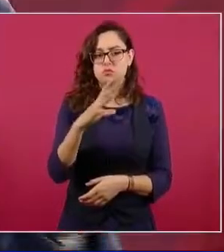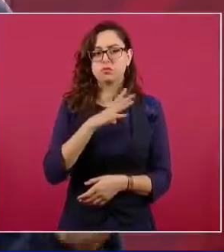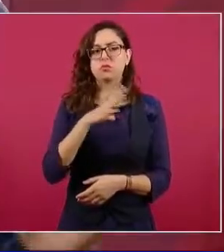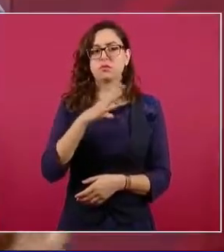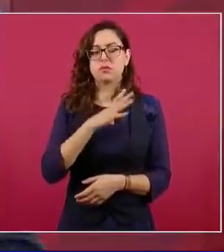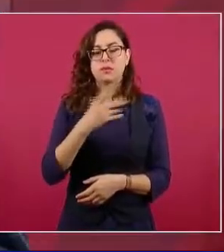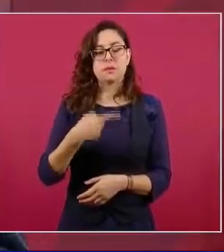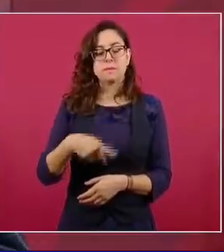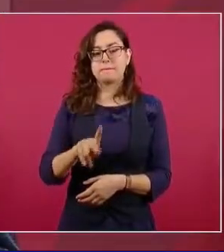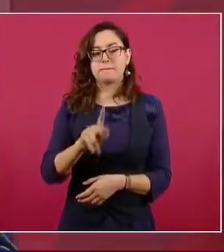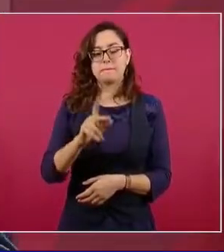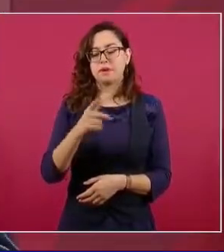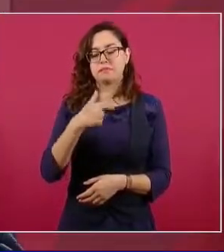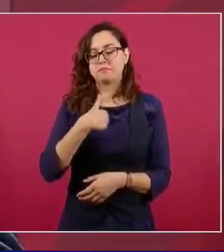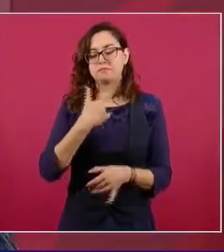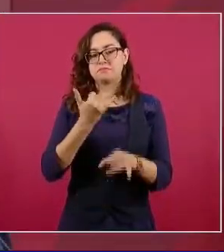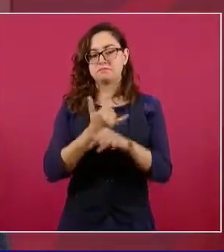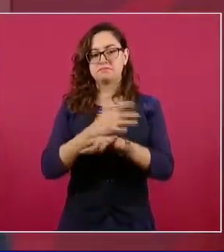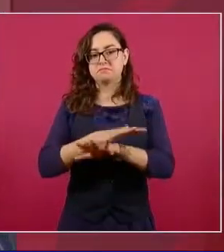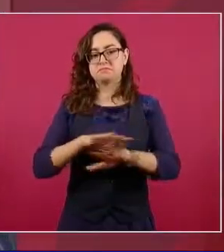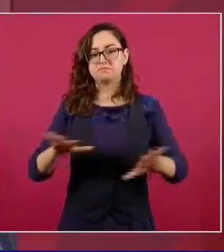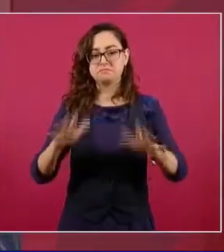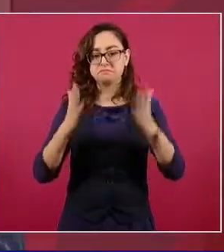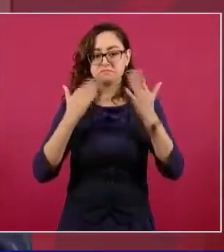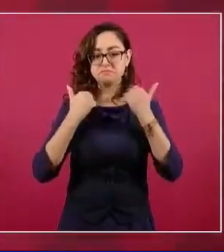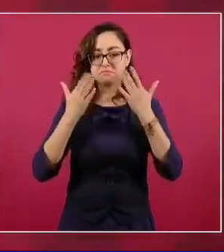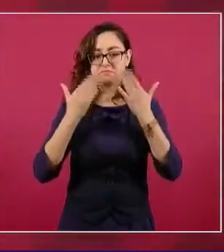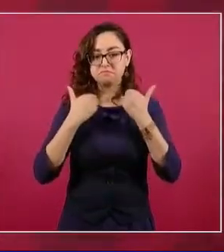yo información sobre eso, porque también,